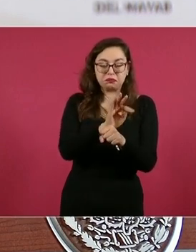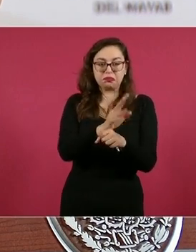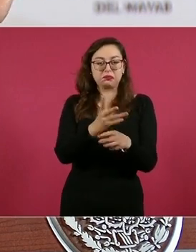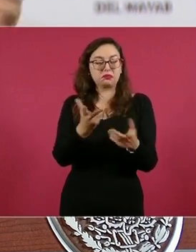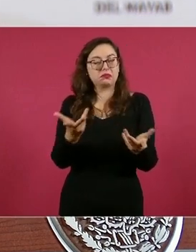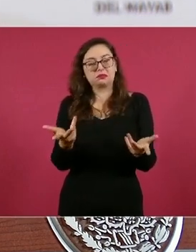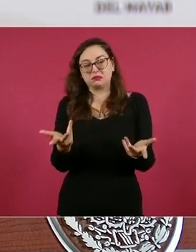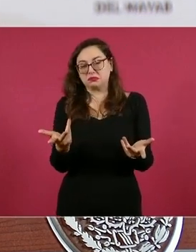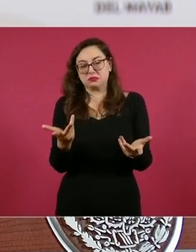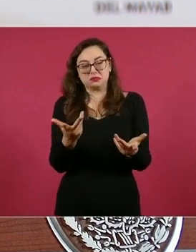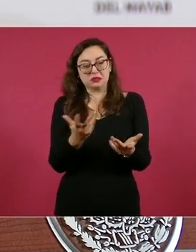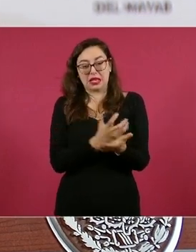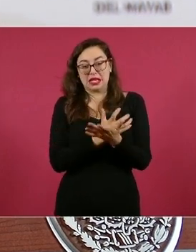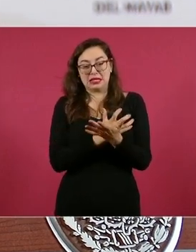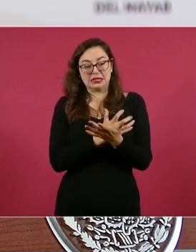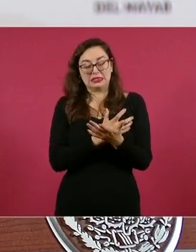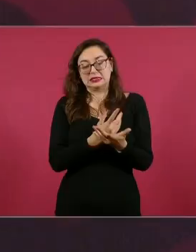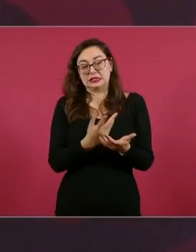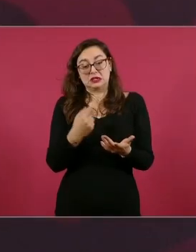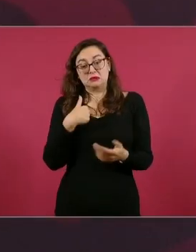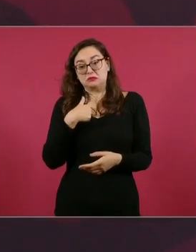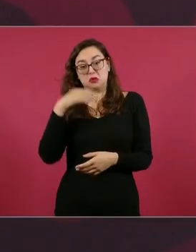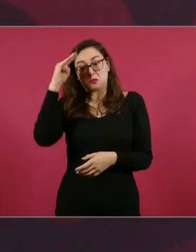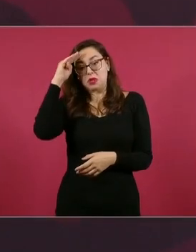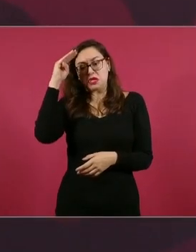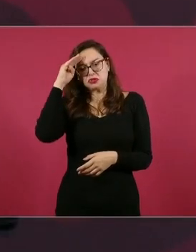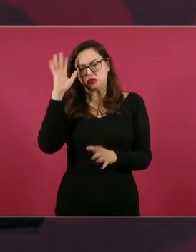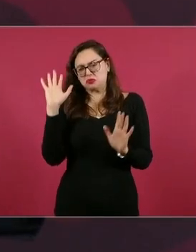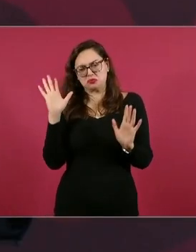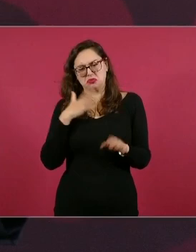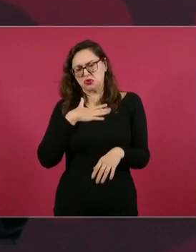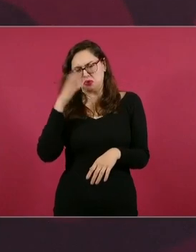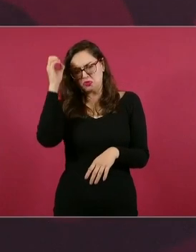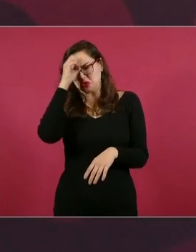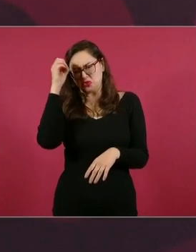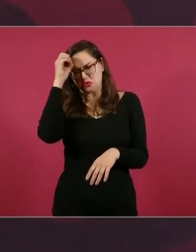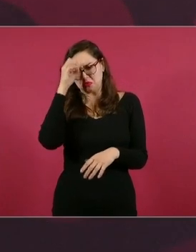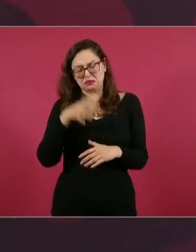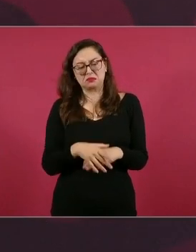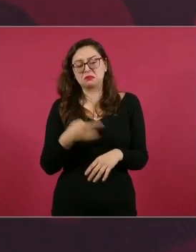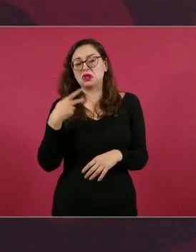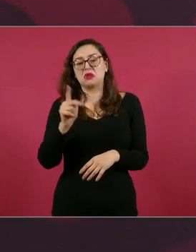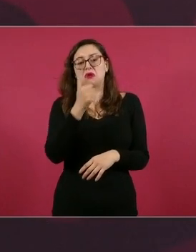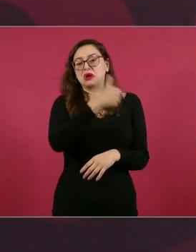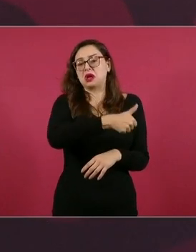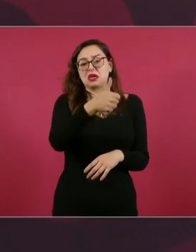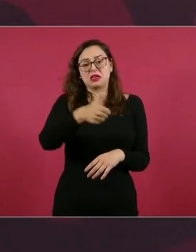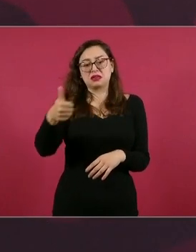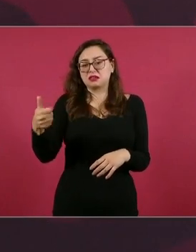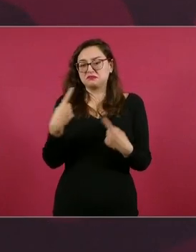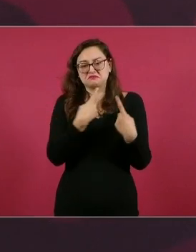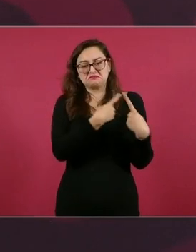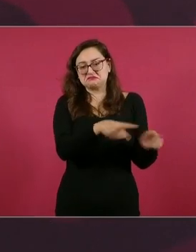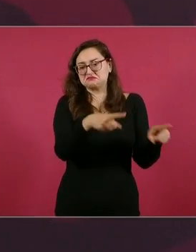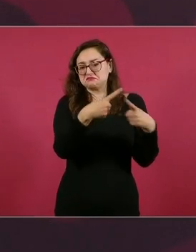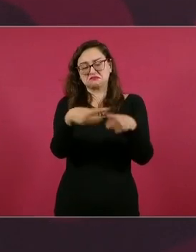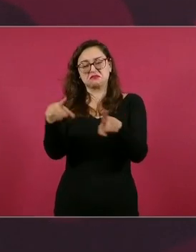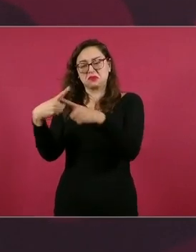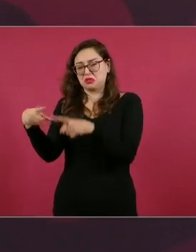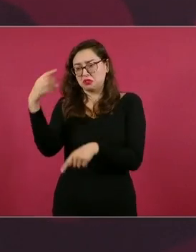sea pero eso es lo que yo pienso entonces y cada qui cada